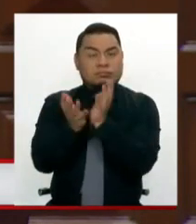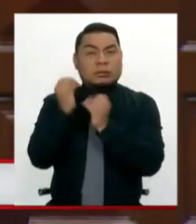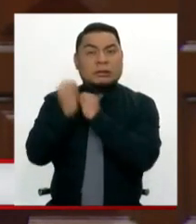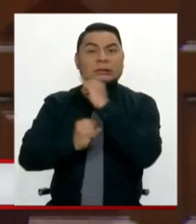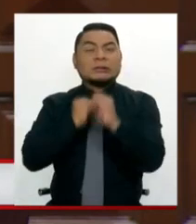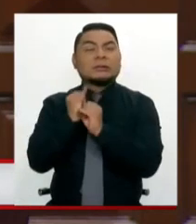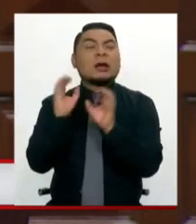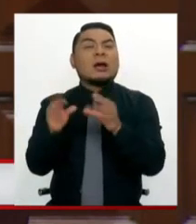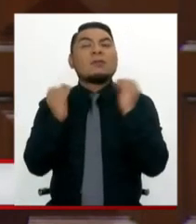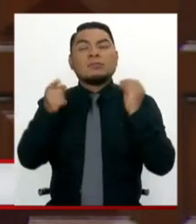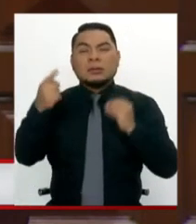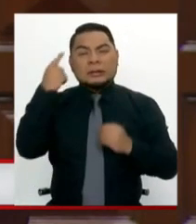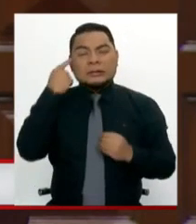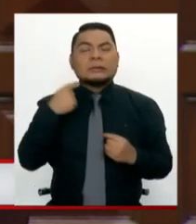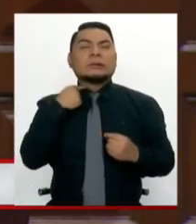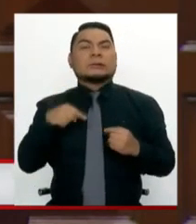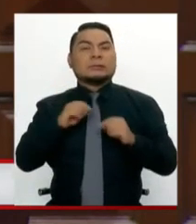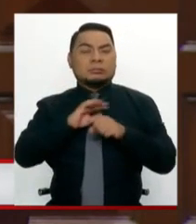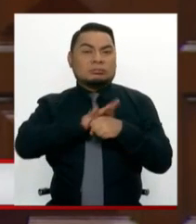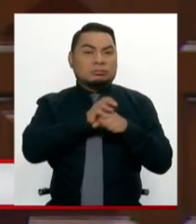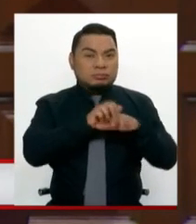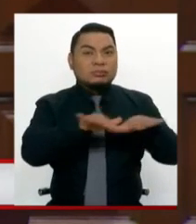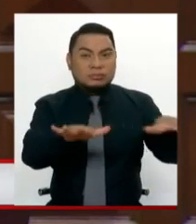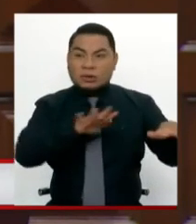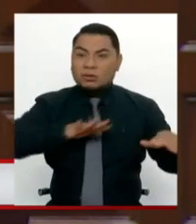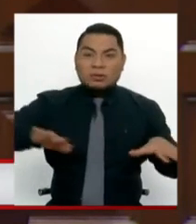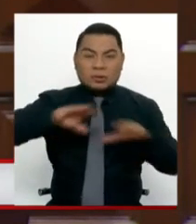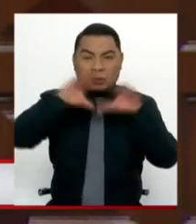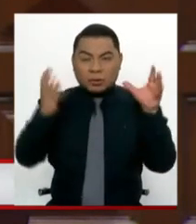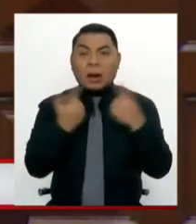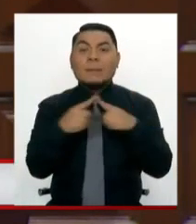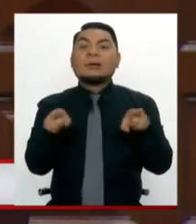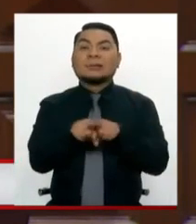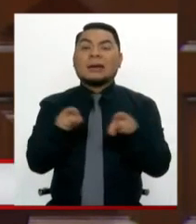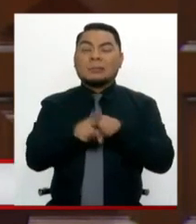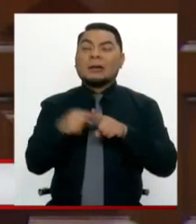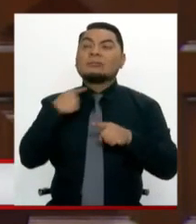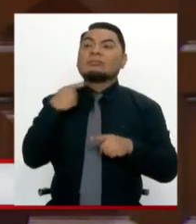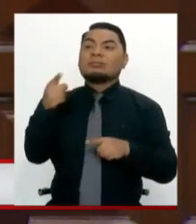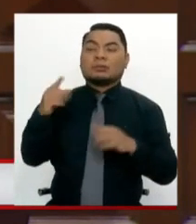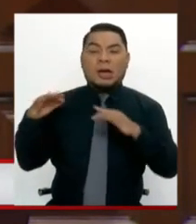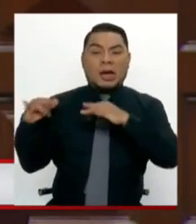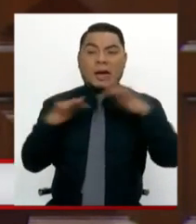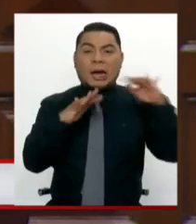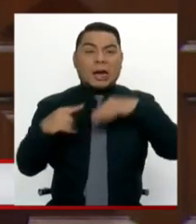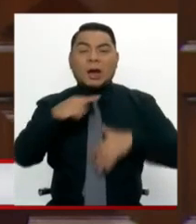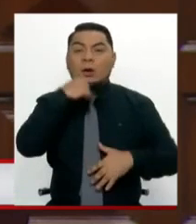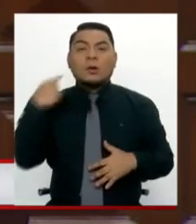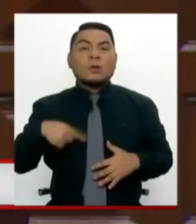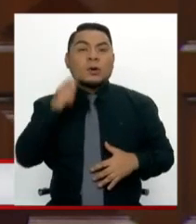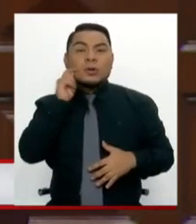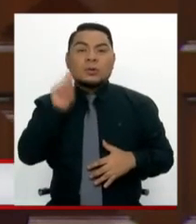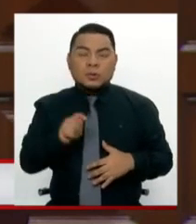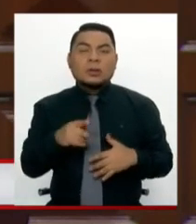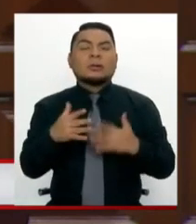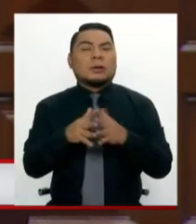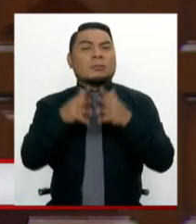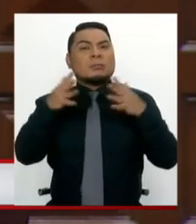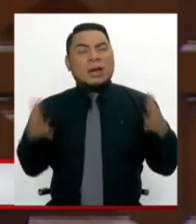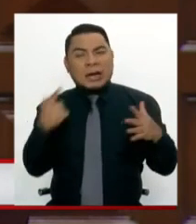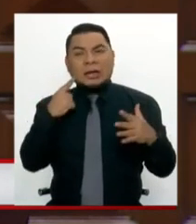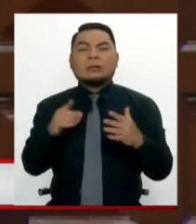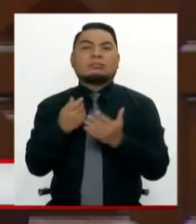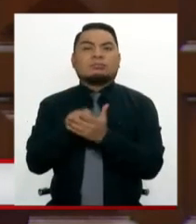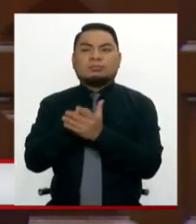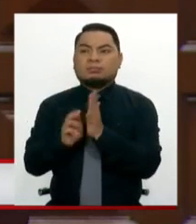el impacto rezagado de la COVID-19, la guerra de Ucrania-Rusia, las mayores presiones